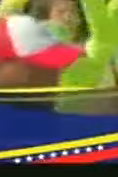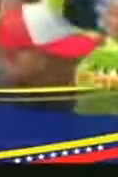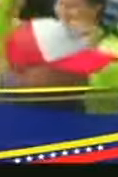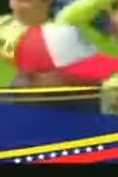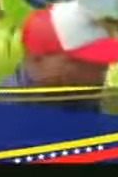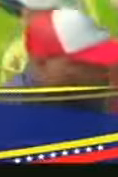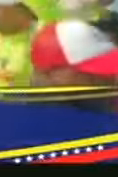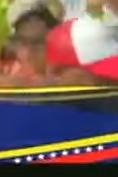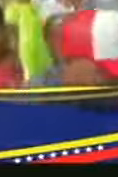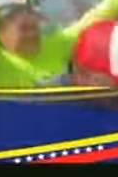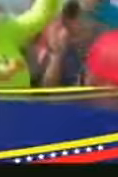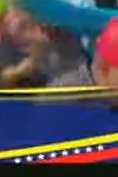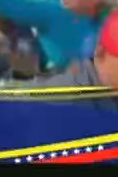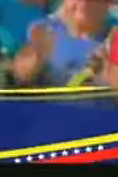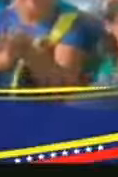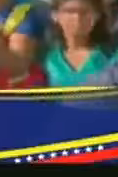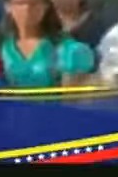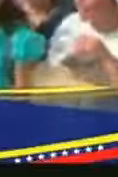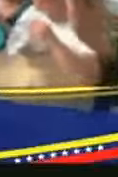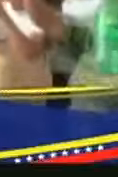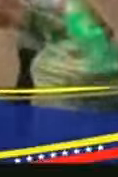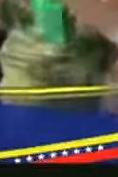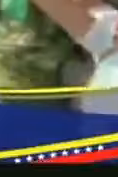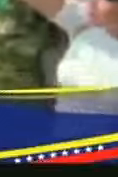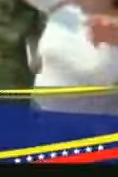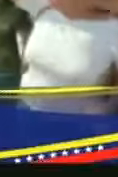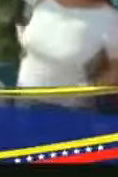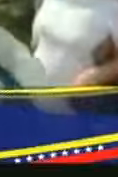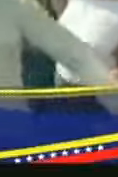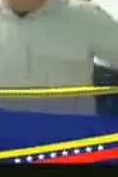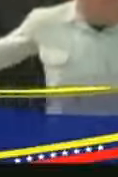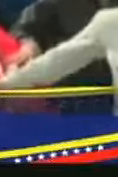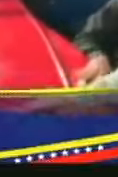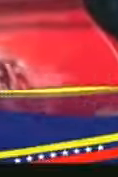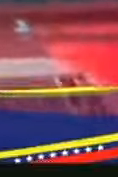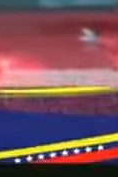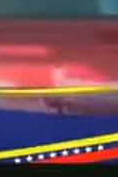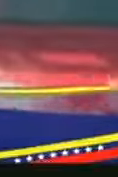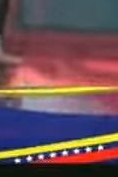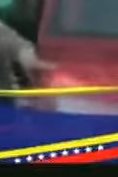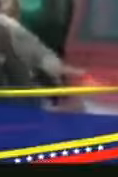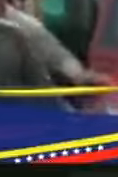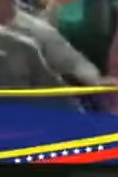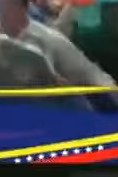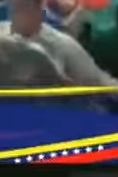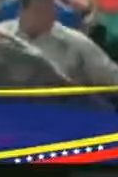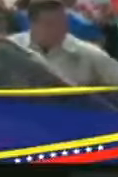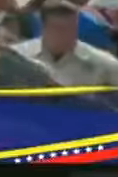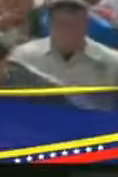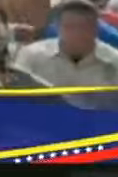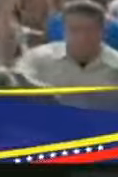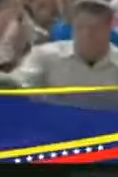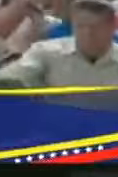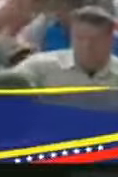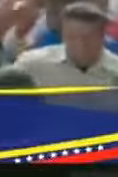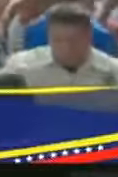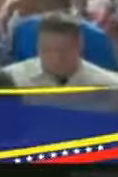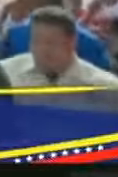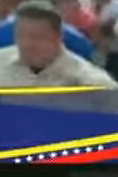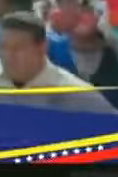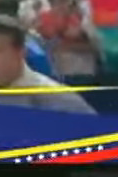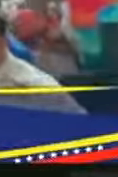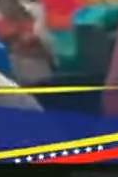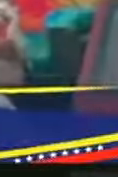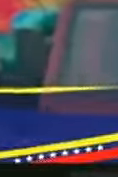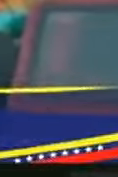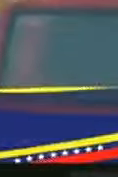presidente Nicolás Maduro acompañado de su pueblo, pero también una organización increíble, simbólica,